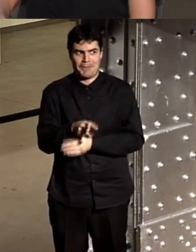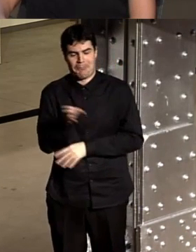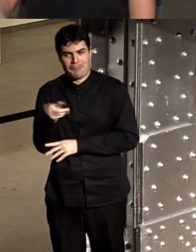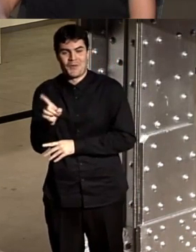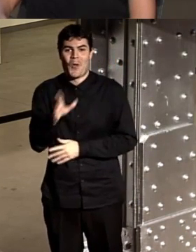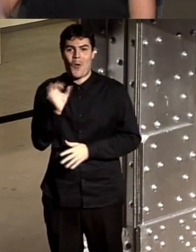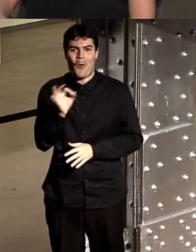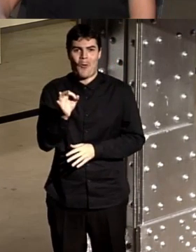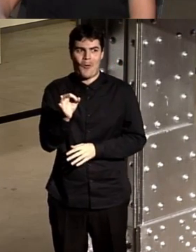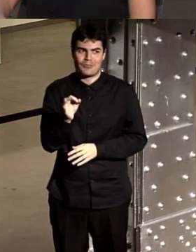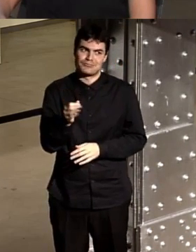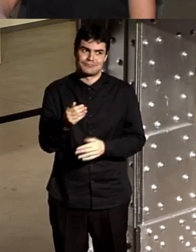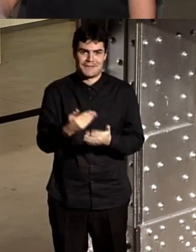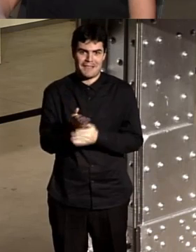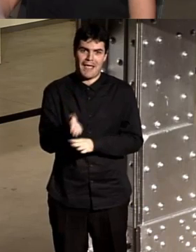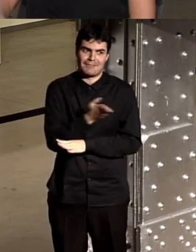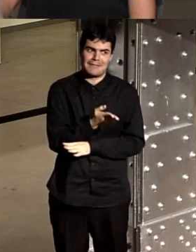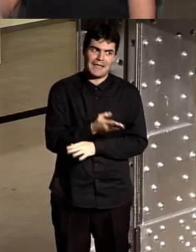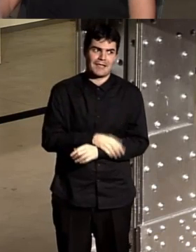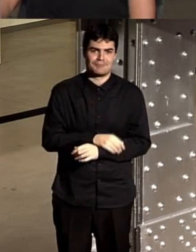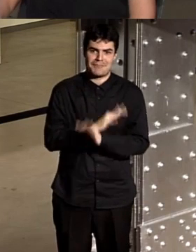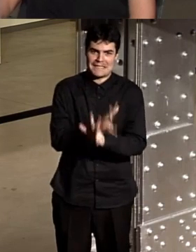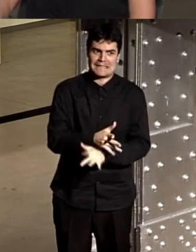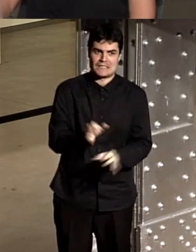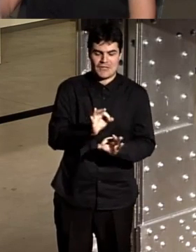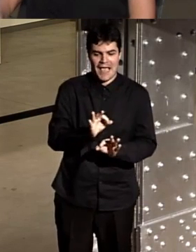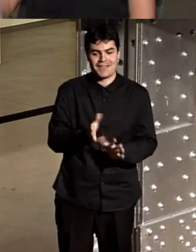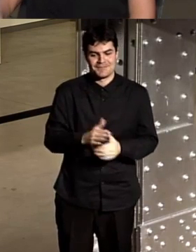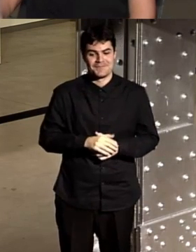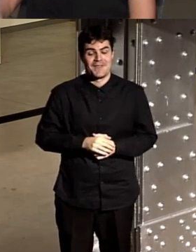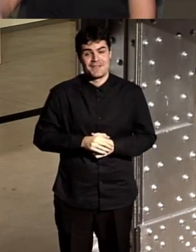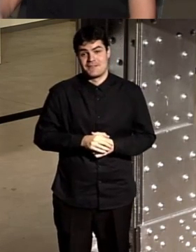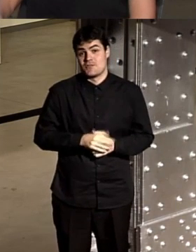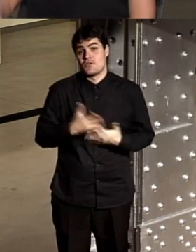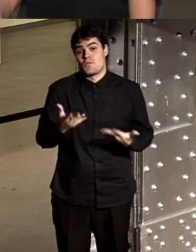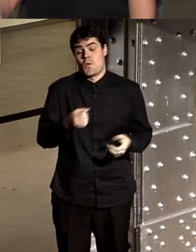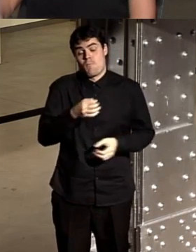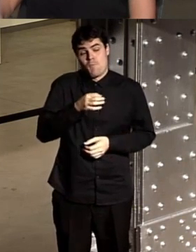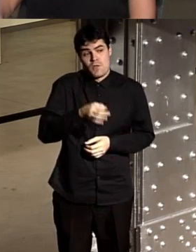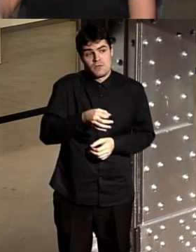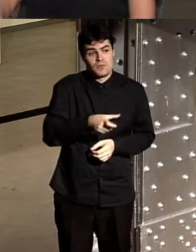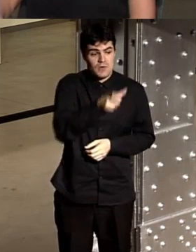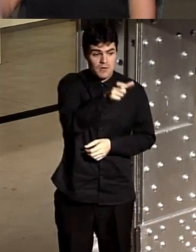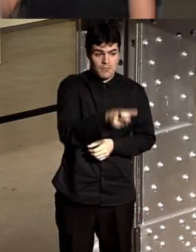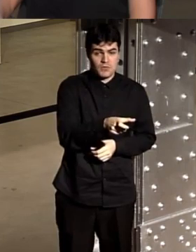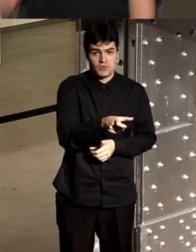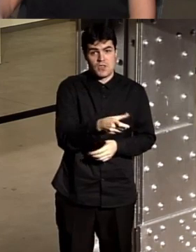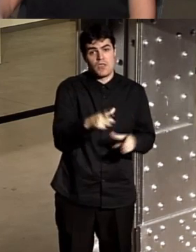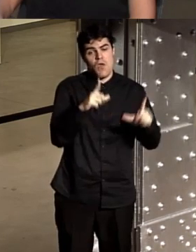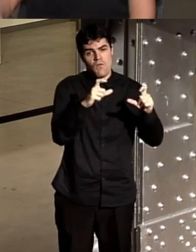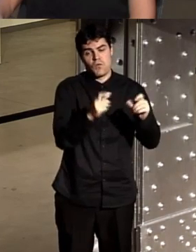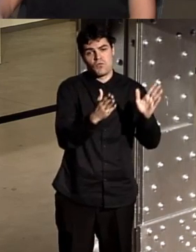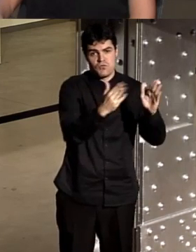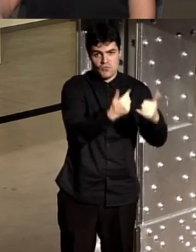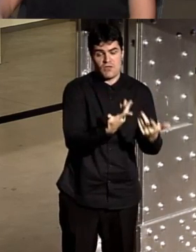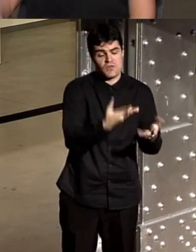día anterior no ha podido consumar o cosas de estas, pues puede condenar a un país como Sierra Leona a no tener fotos y por tanto a no